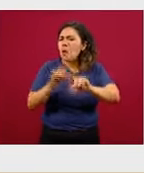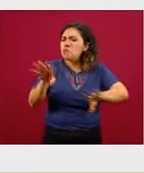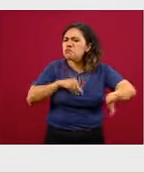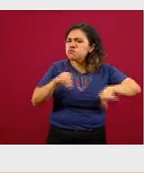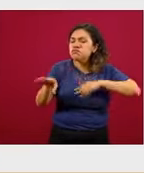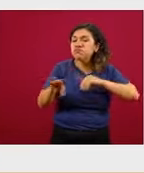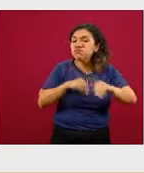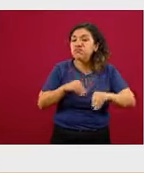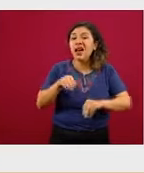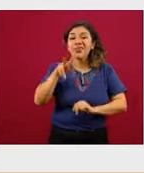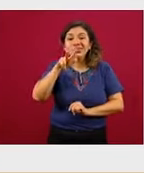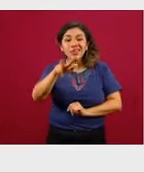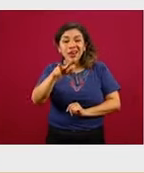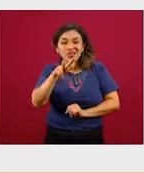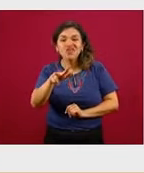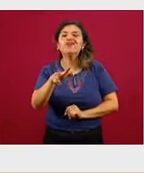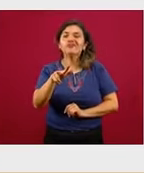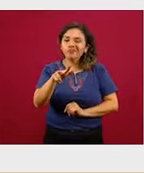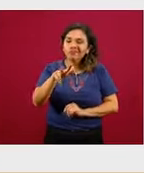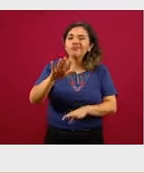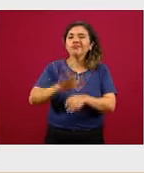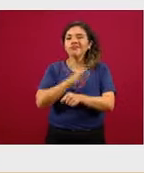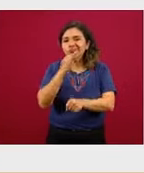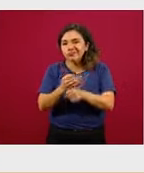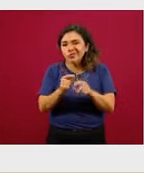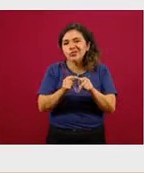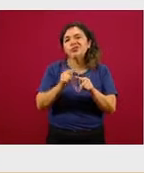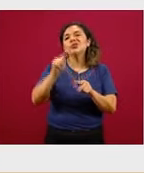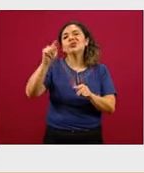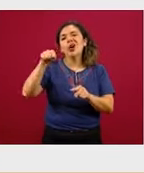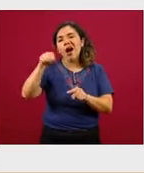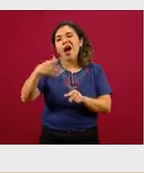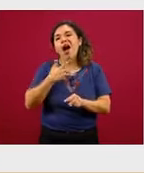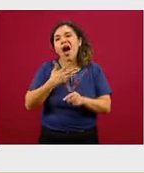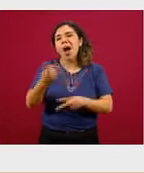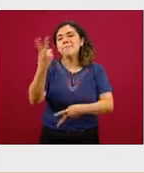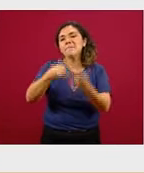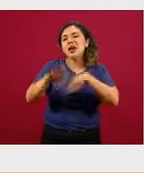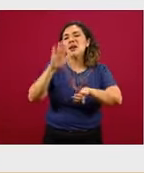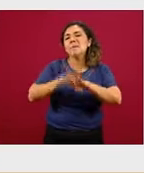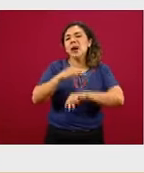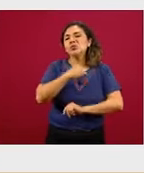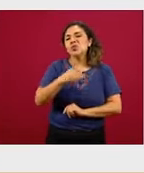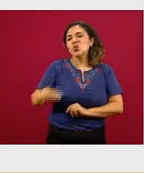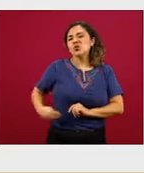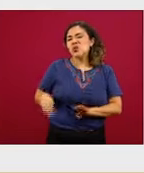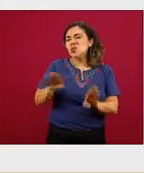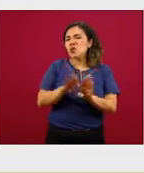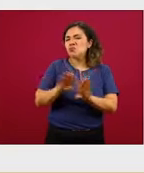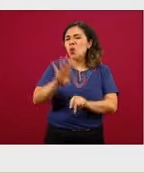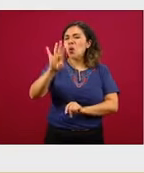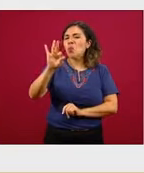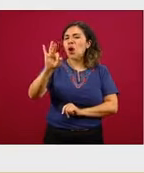baja. Ya para la semana 18 empieza una diagonal, lo cual involucra más municipios, 40% más o menos de los